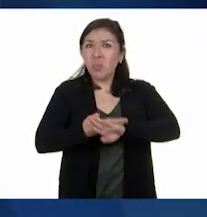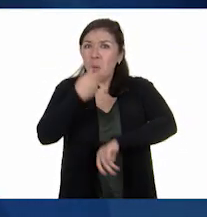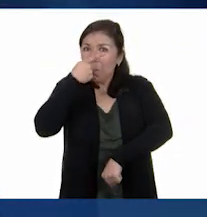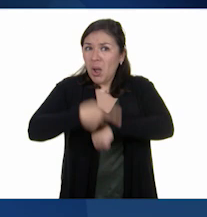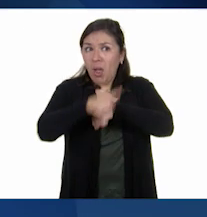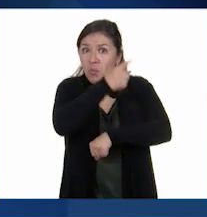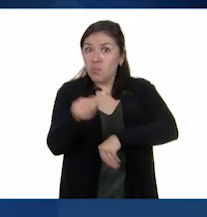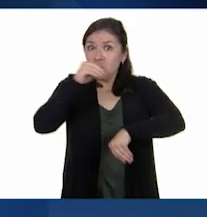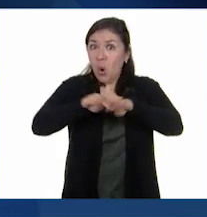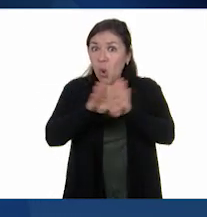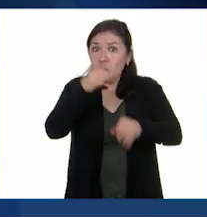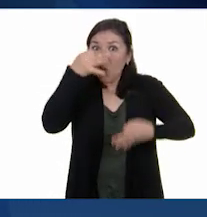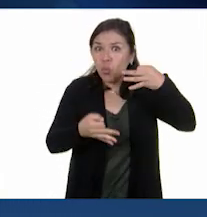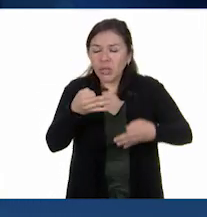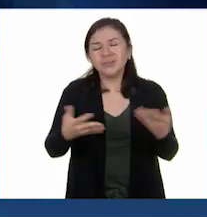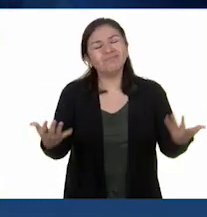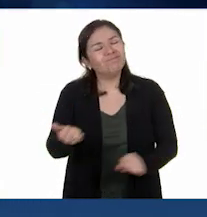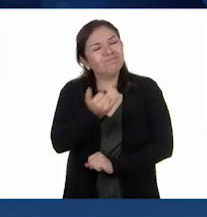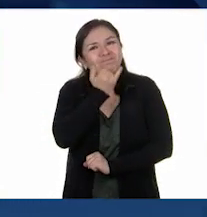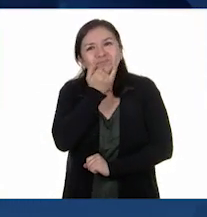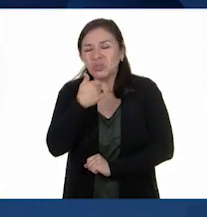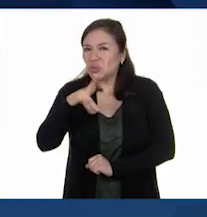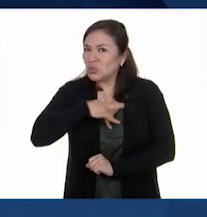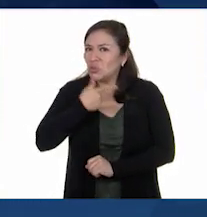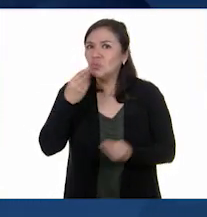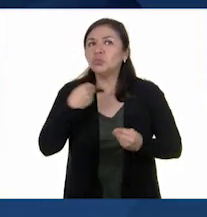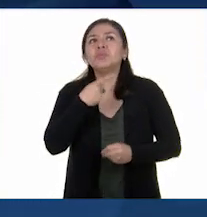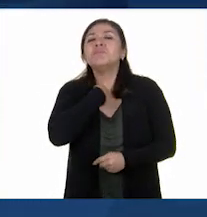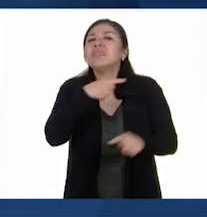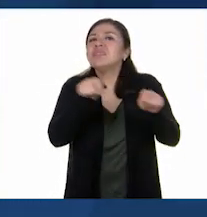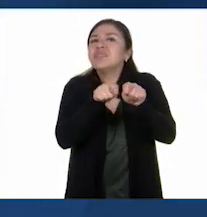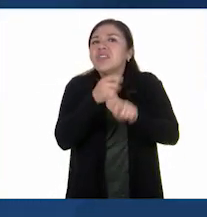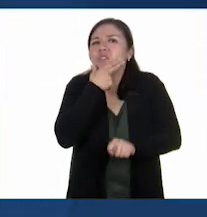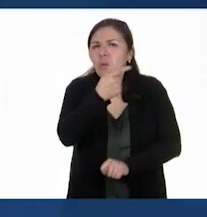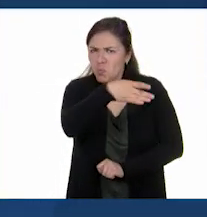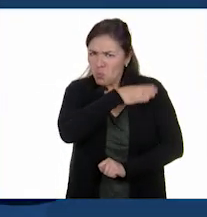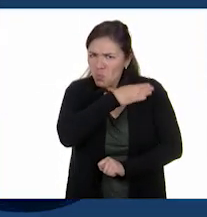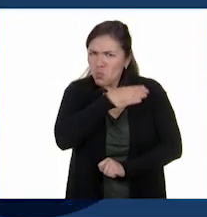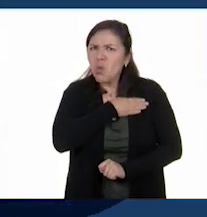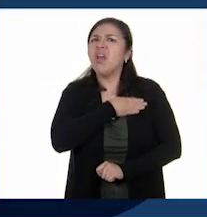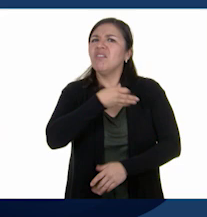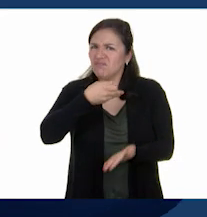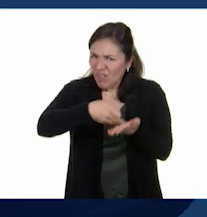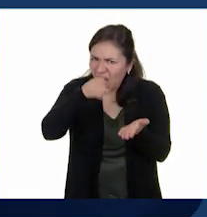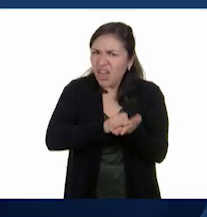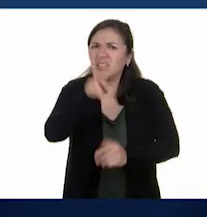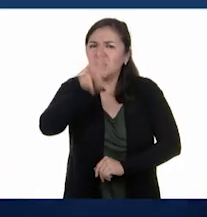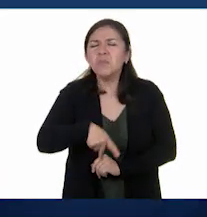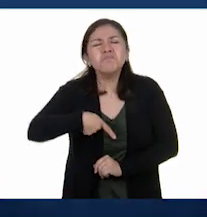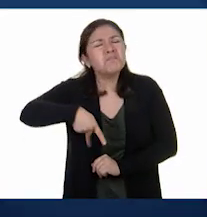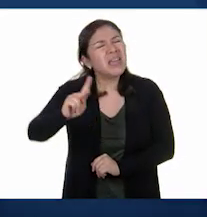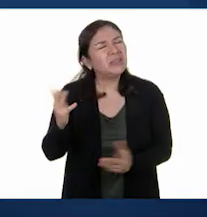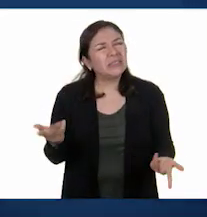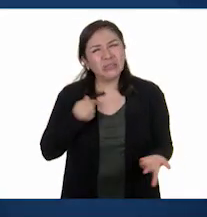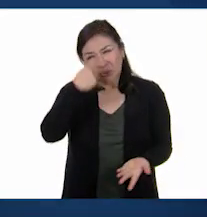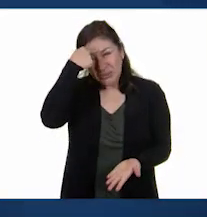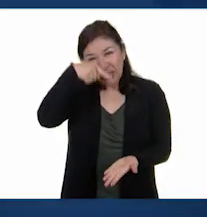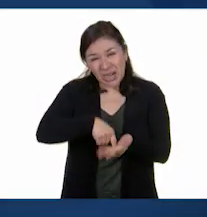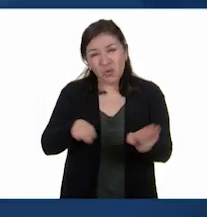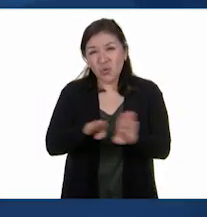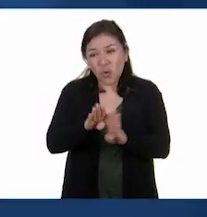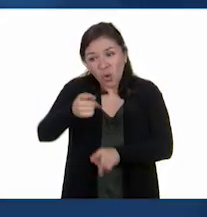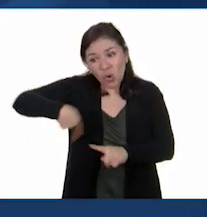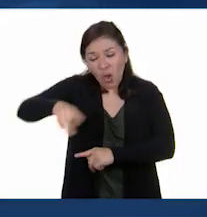juez. Yo lo siento mucho, jefe, porque es mi tío y muy buena persona y muy valiente, pero creo por el bien de